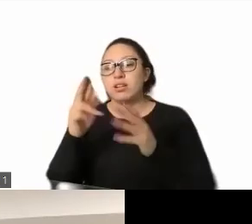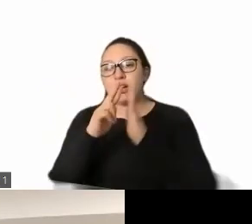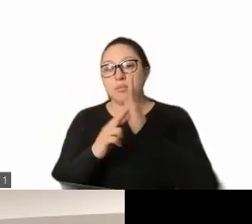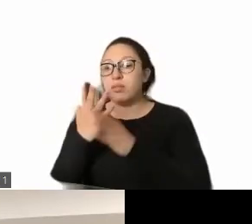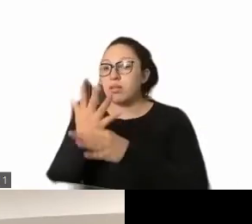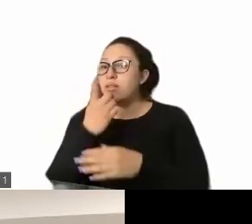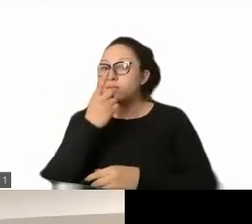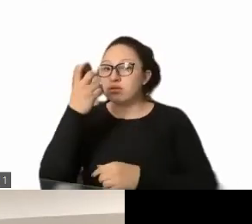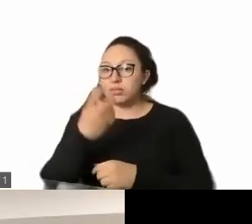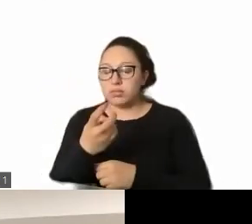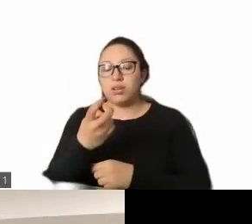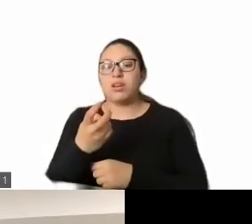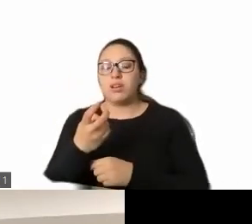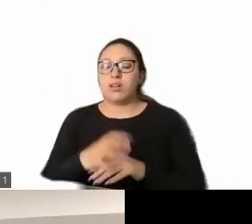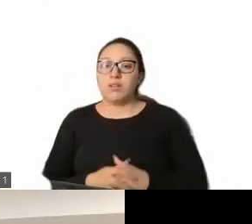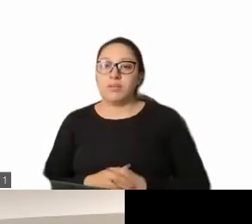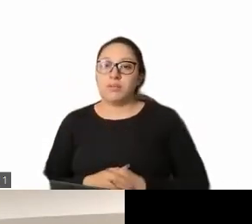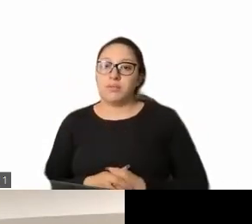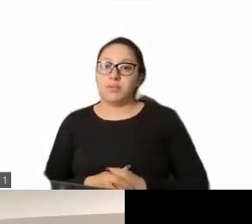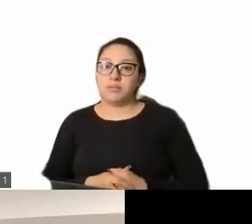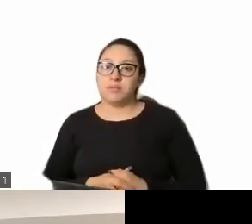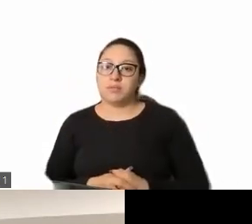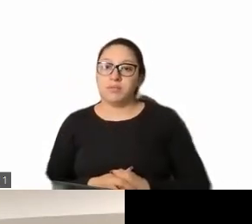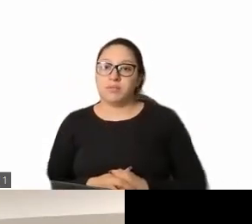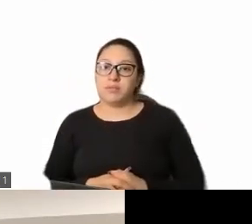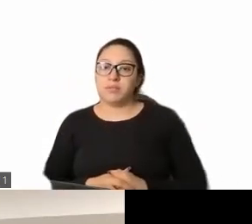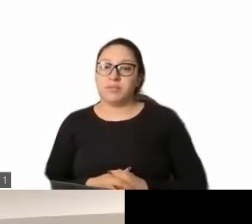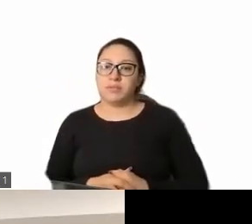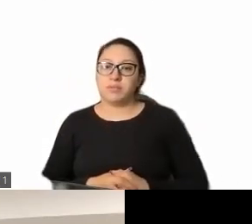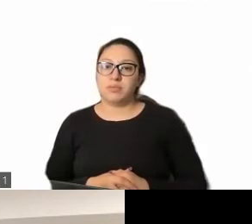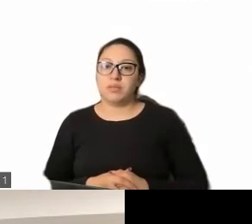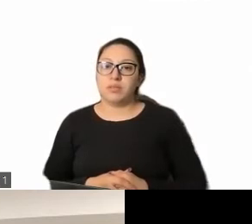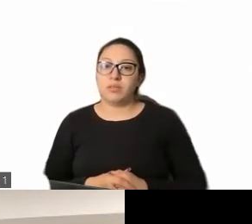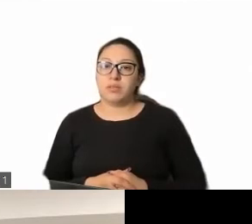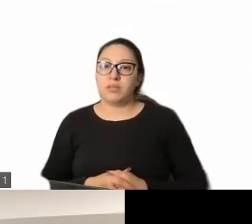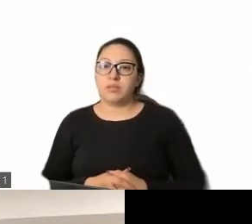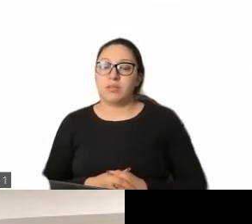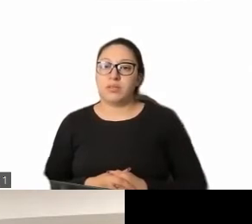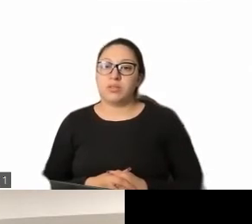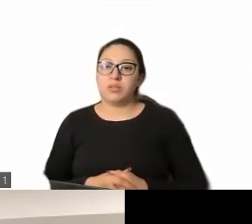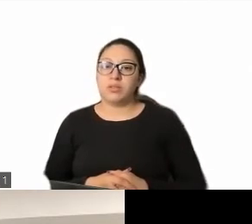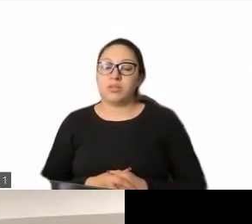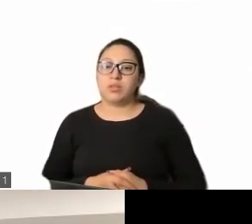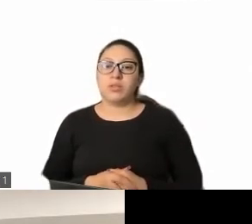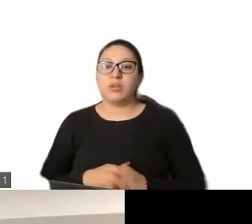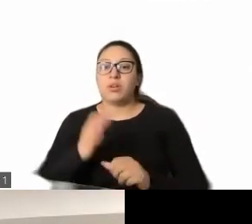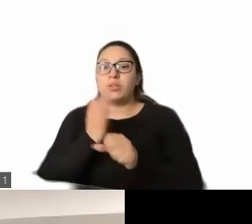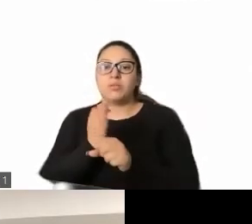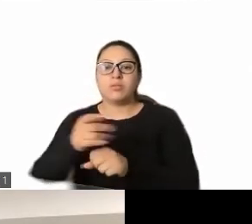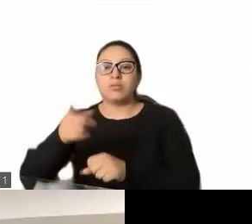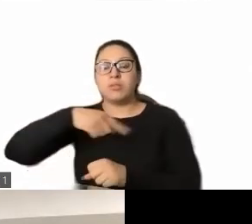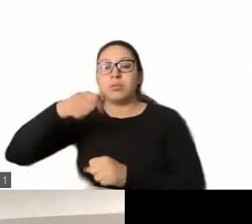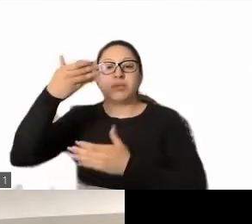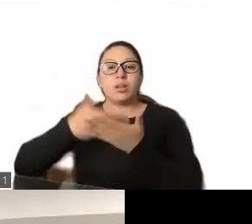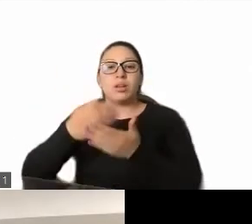Concretamente, pues la convocatoria me fue pedida que fuera yo la suscribiera pues con menos de 48 horas.